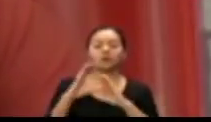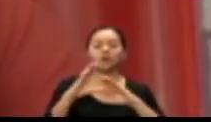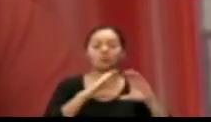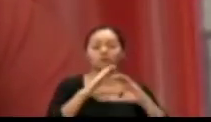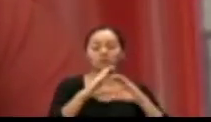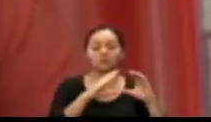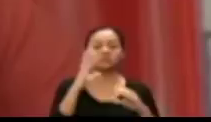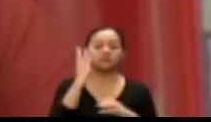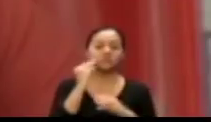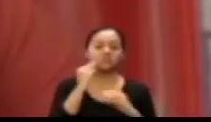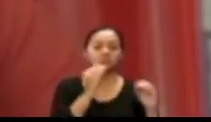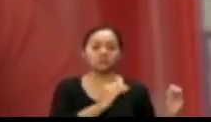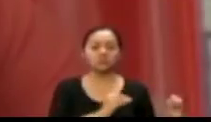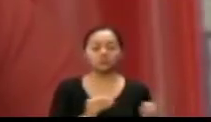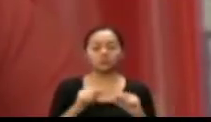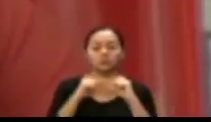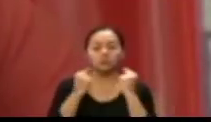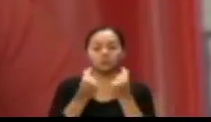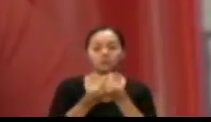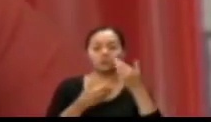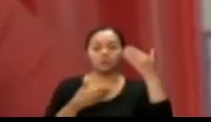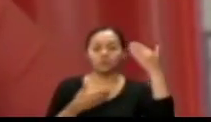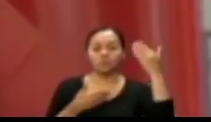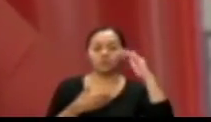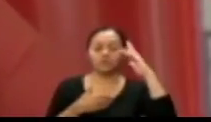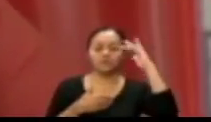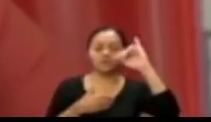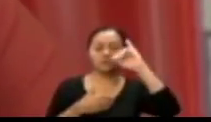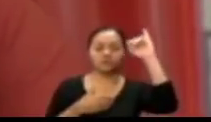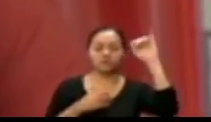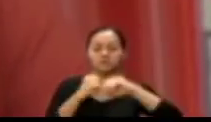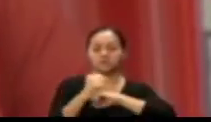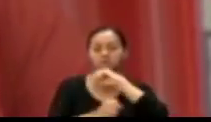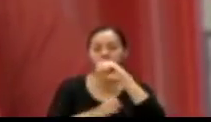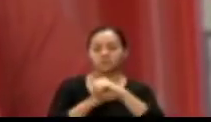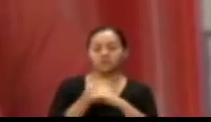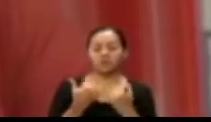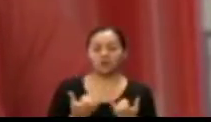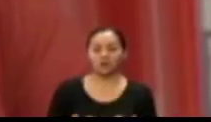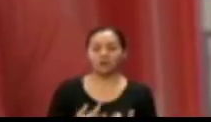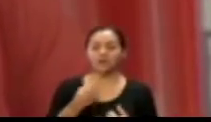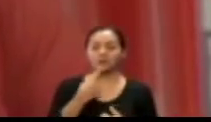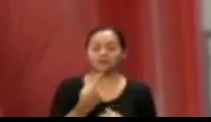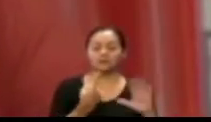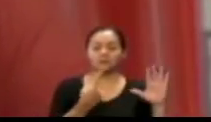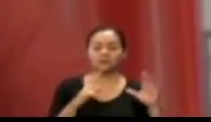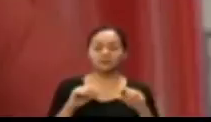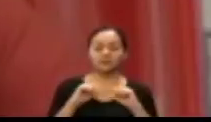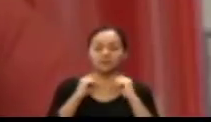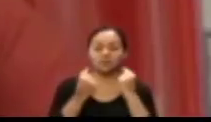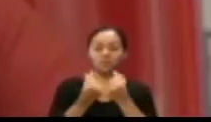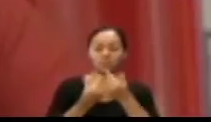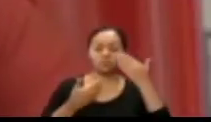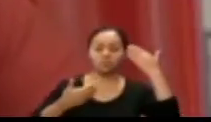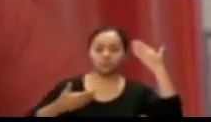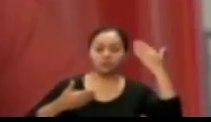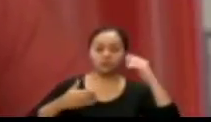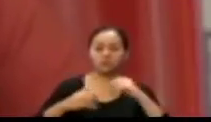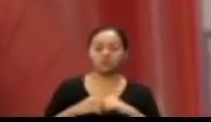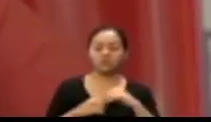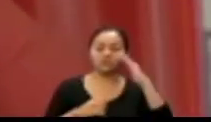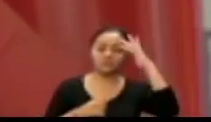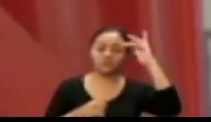experiencias organizativas de los movimientos y partidos de izquierda del siglo XXI. Son más de 60 partidos y movimientos de